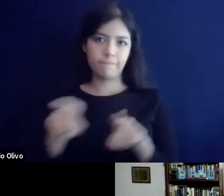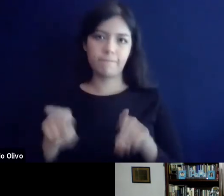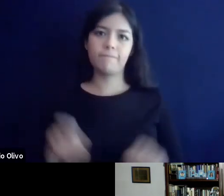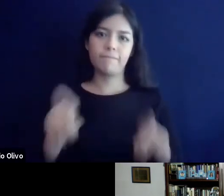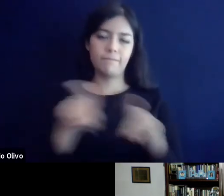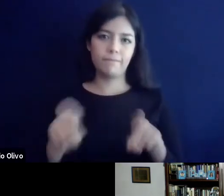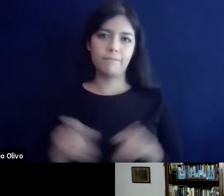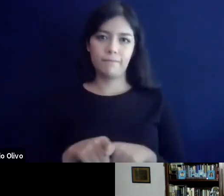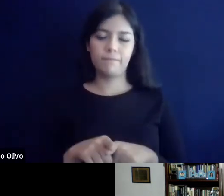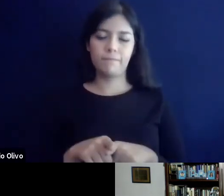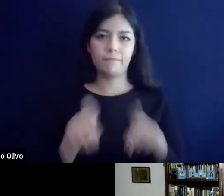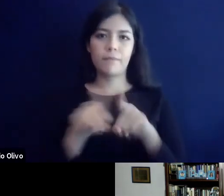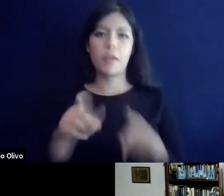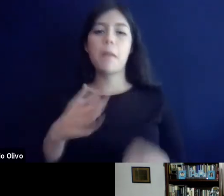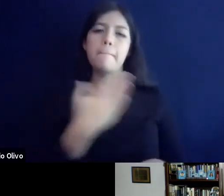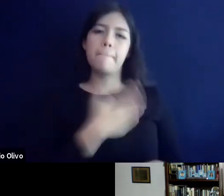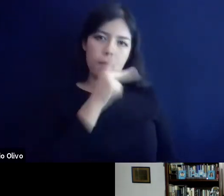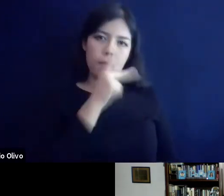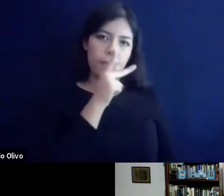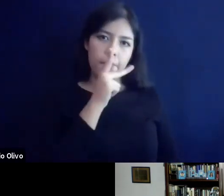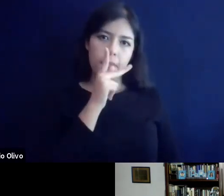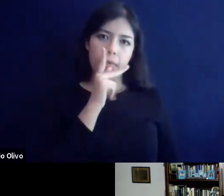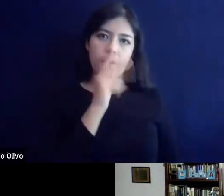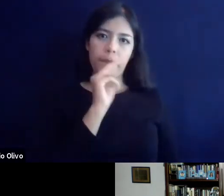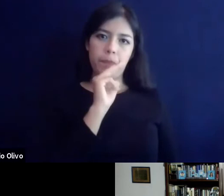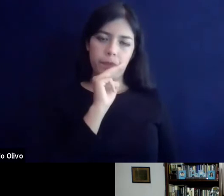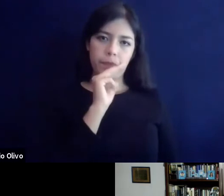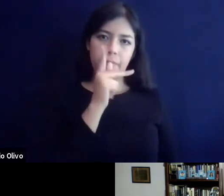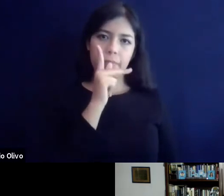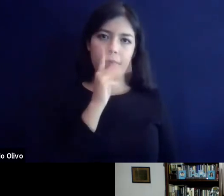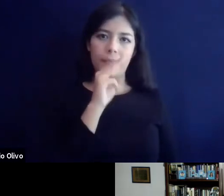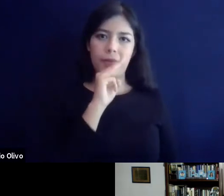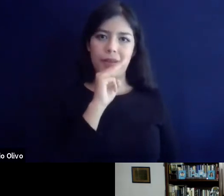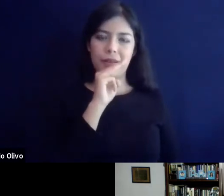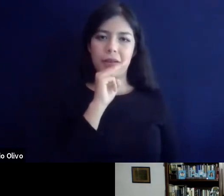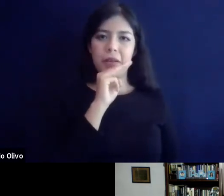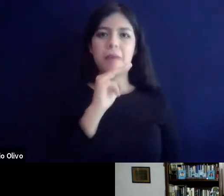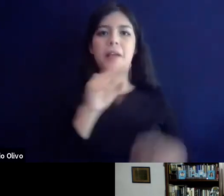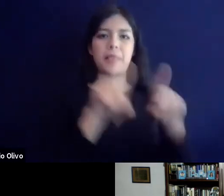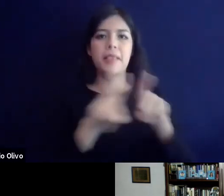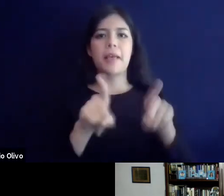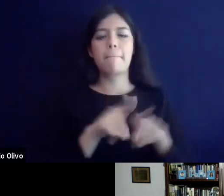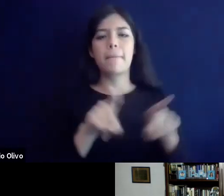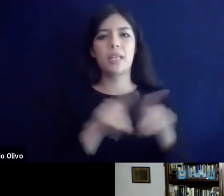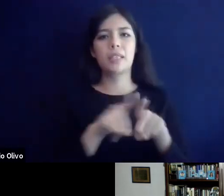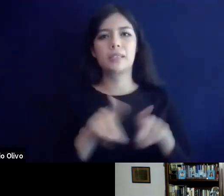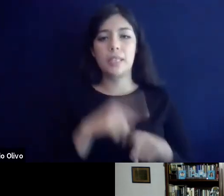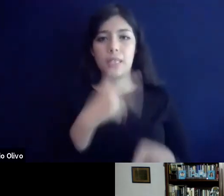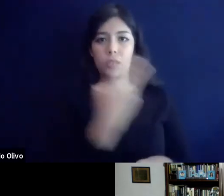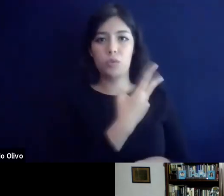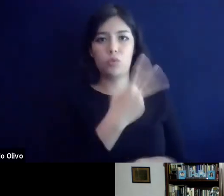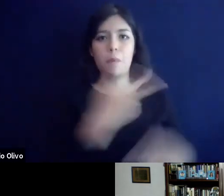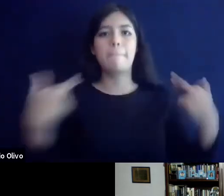mis papás fueron, antes no existía la palabra gestor cultural, ¿no? Ni management, no existía. Mis papás eran los maestros